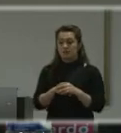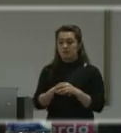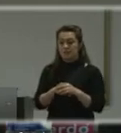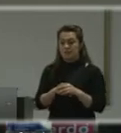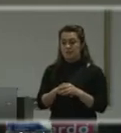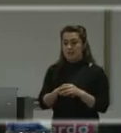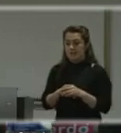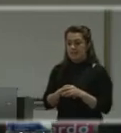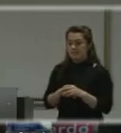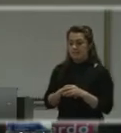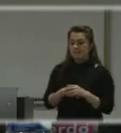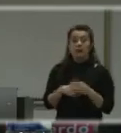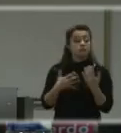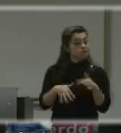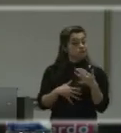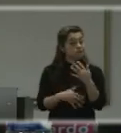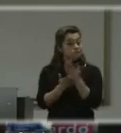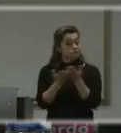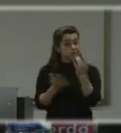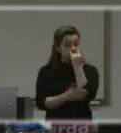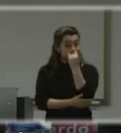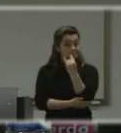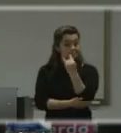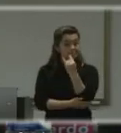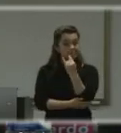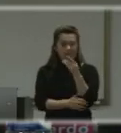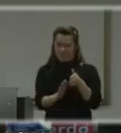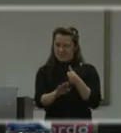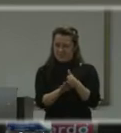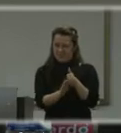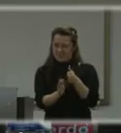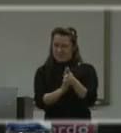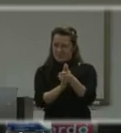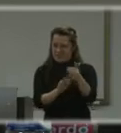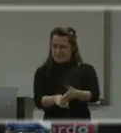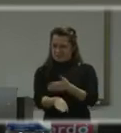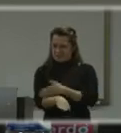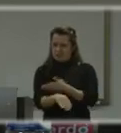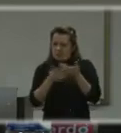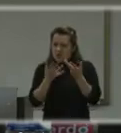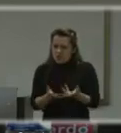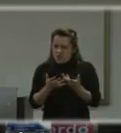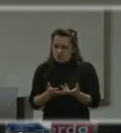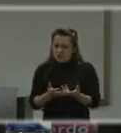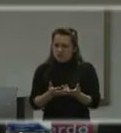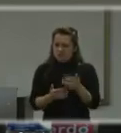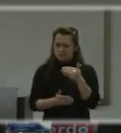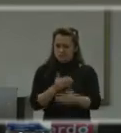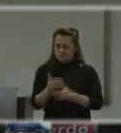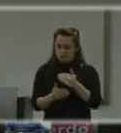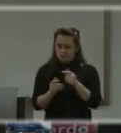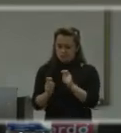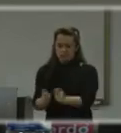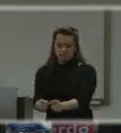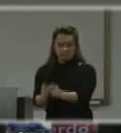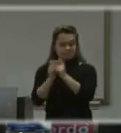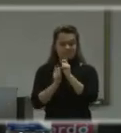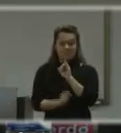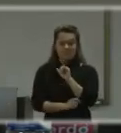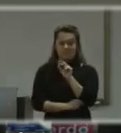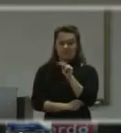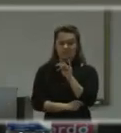una de las cosas interesantes que ya había mencionado anteriormente es sobre la forma en la que funciona el proceso de interdicción. Entonces,